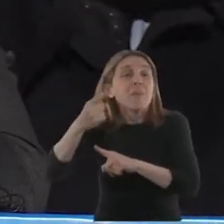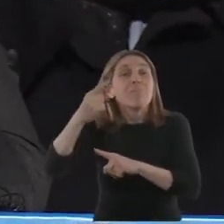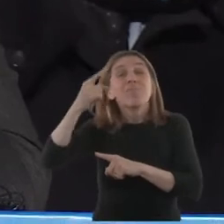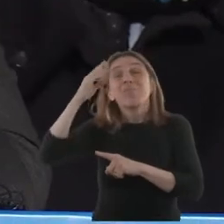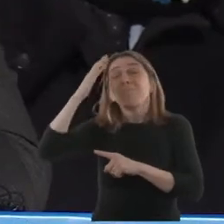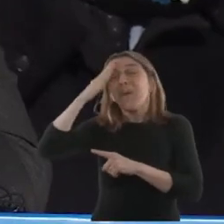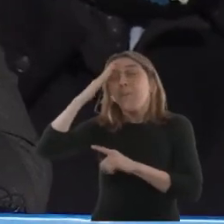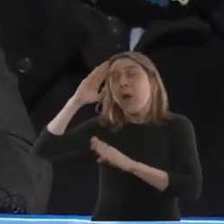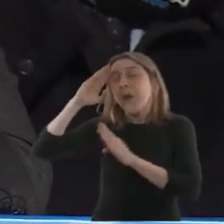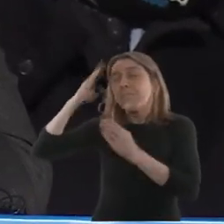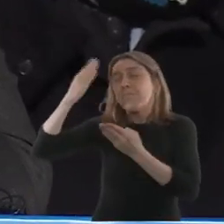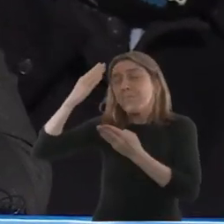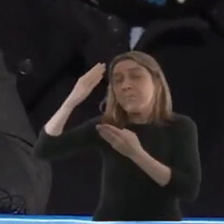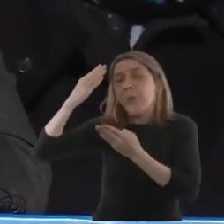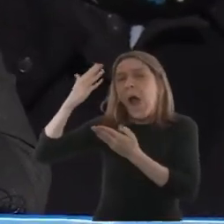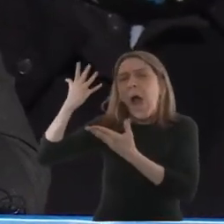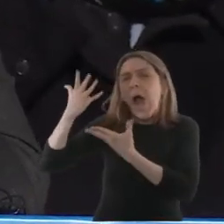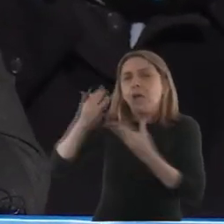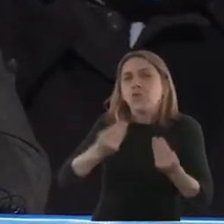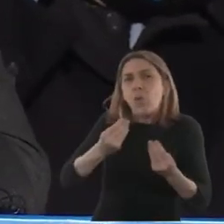presente. Pero